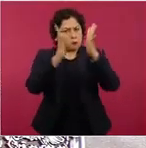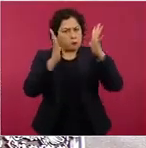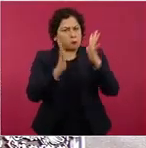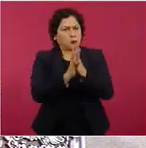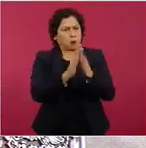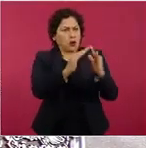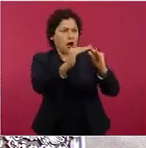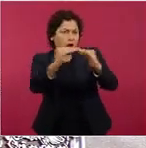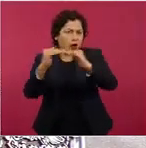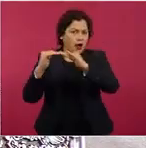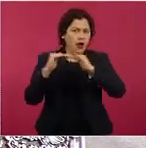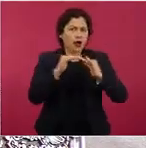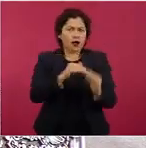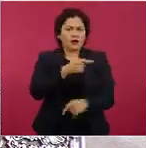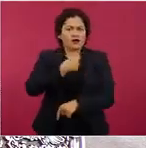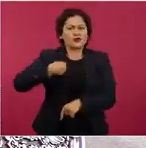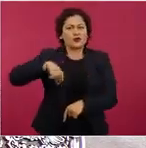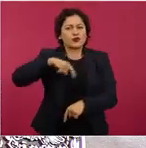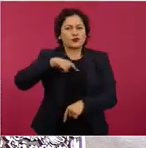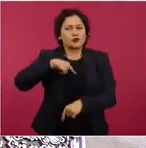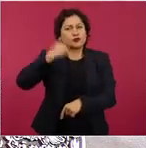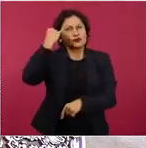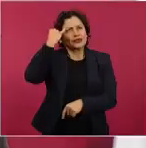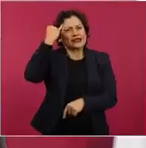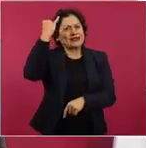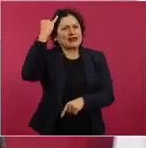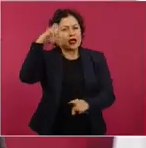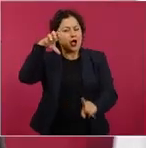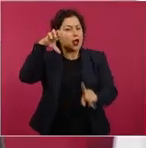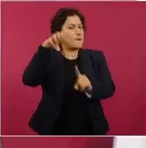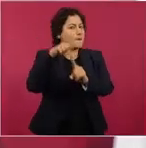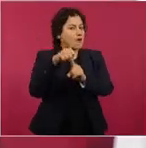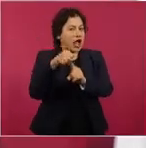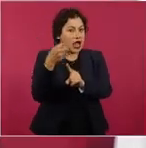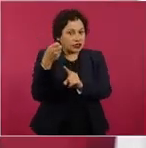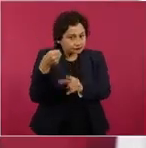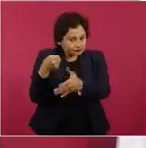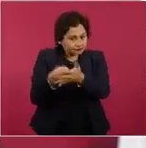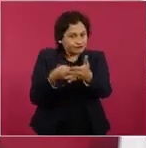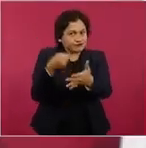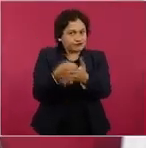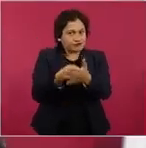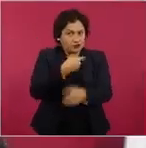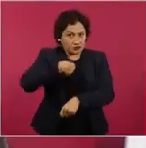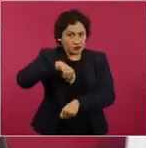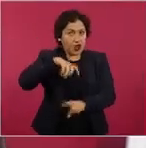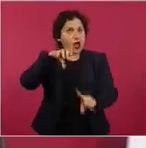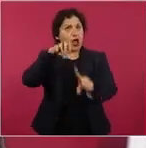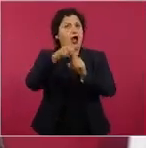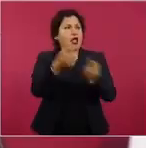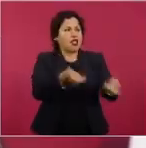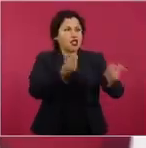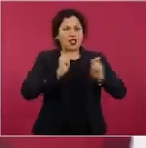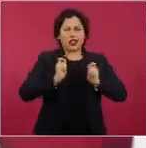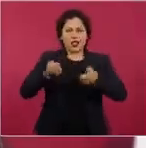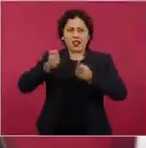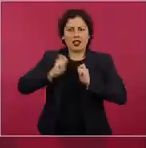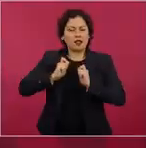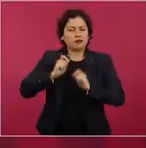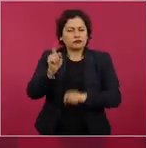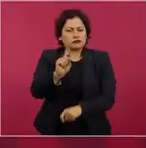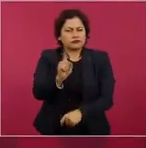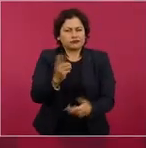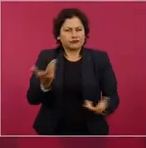Nosotros luchamos por ideales, por principios, no por cargos. No es la lucha del poder por el poder